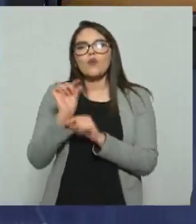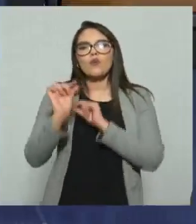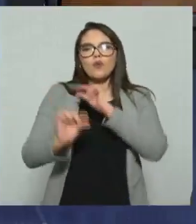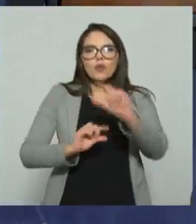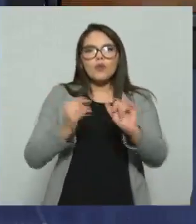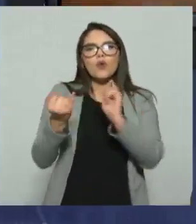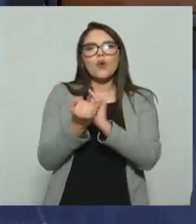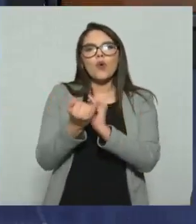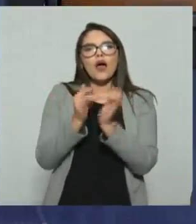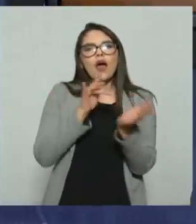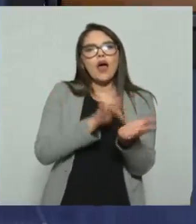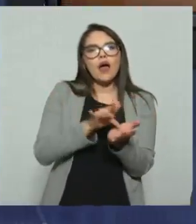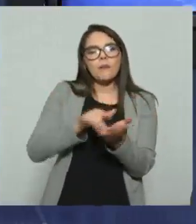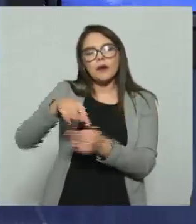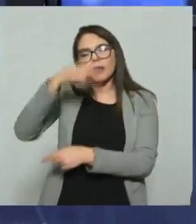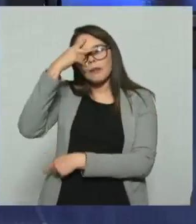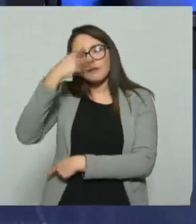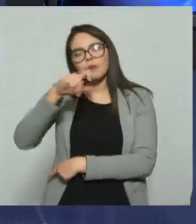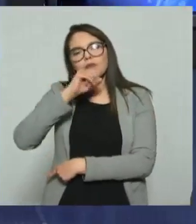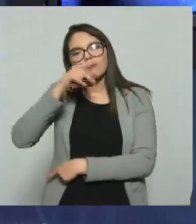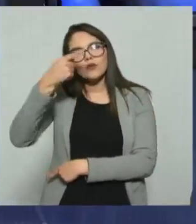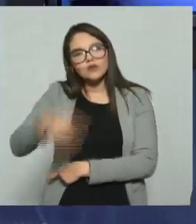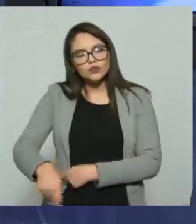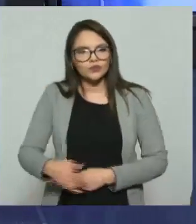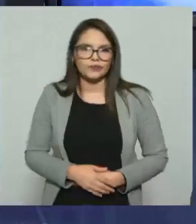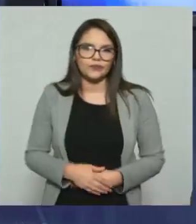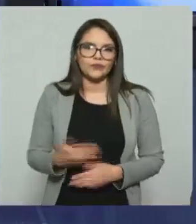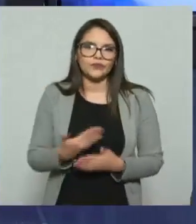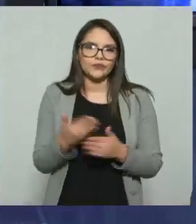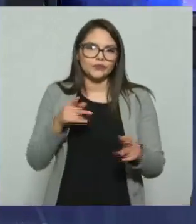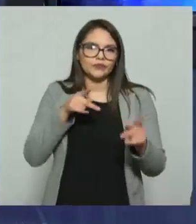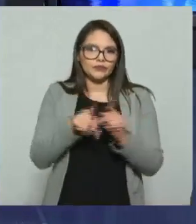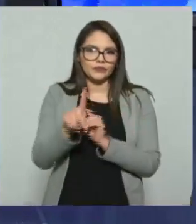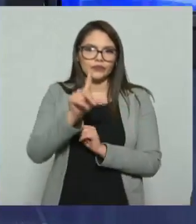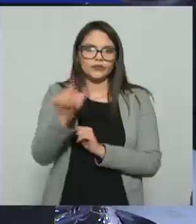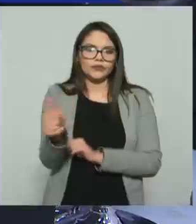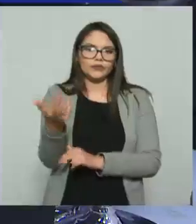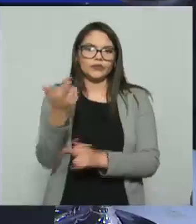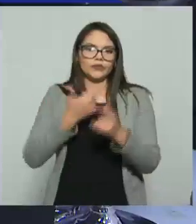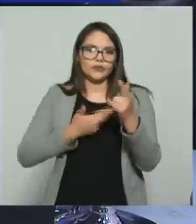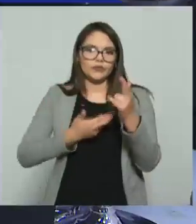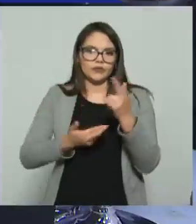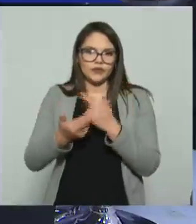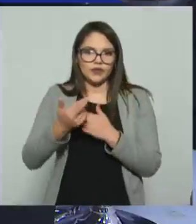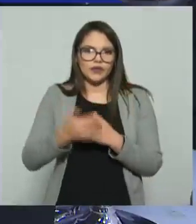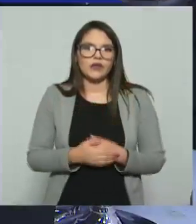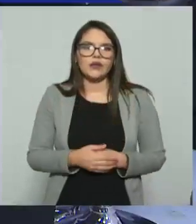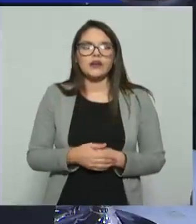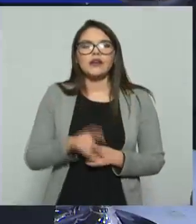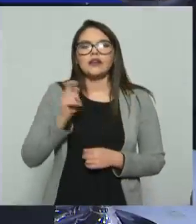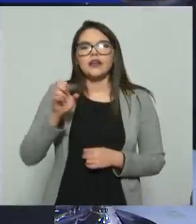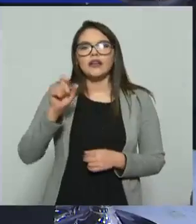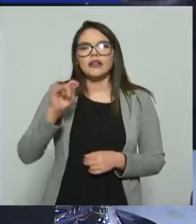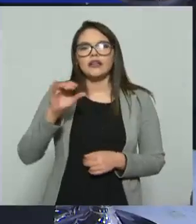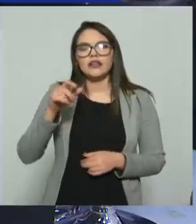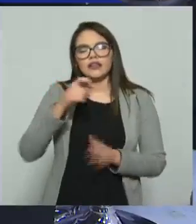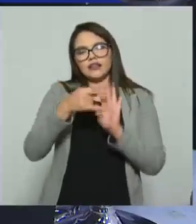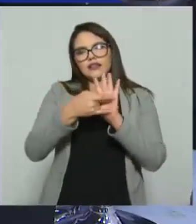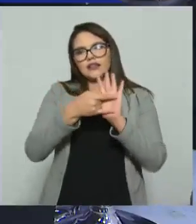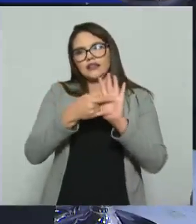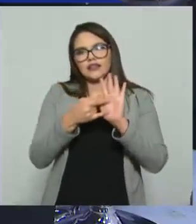mercado local. Bueno, vamos con esta reflexión a la pausa y ya volvemos. Estamos hablando de etiquetados, de hormonas en el uso de